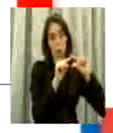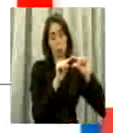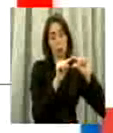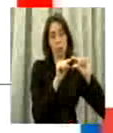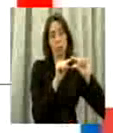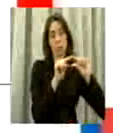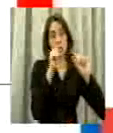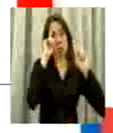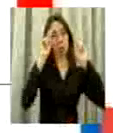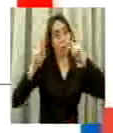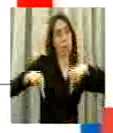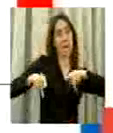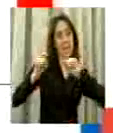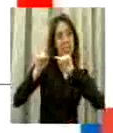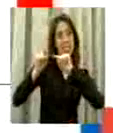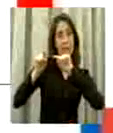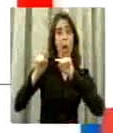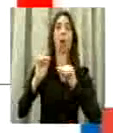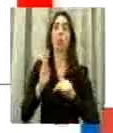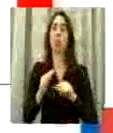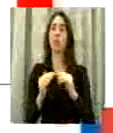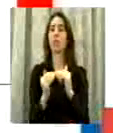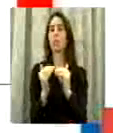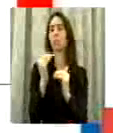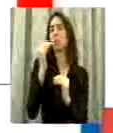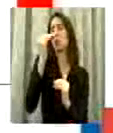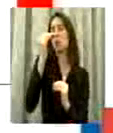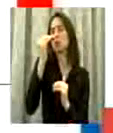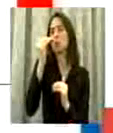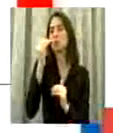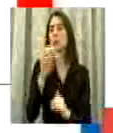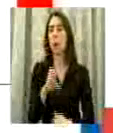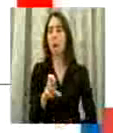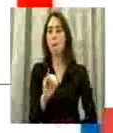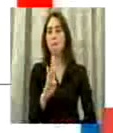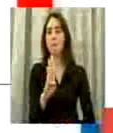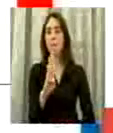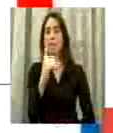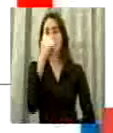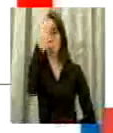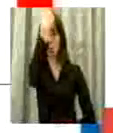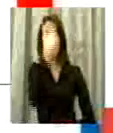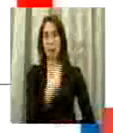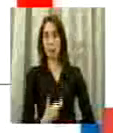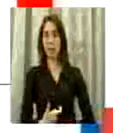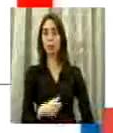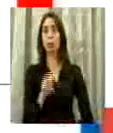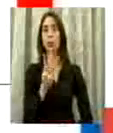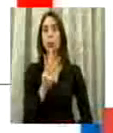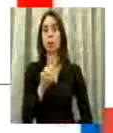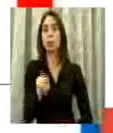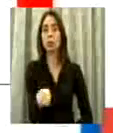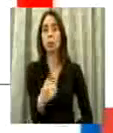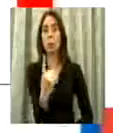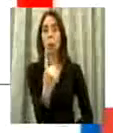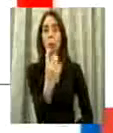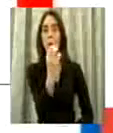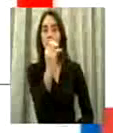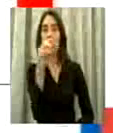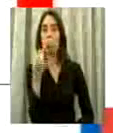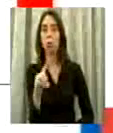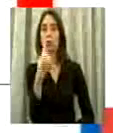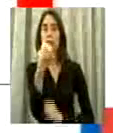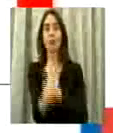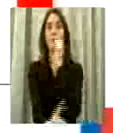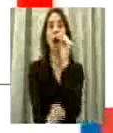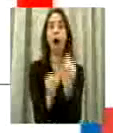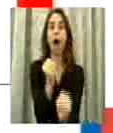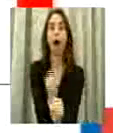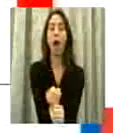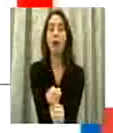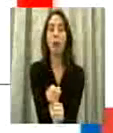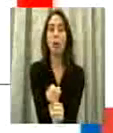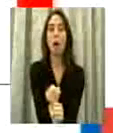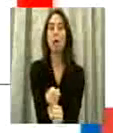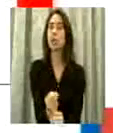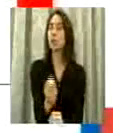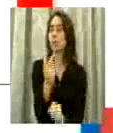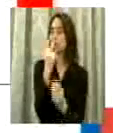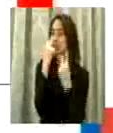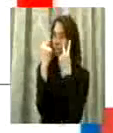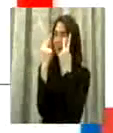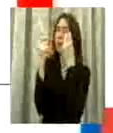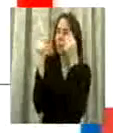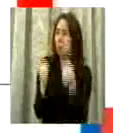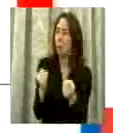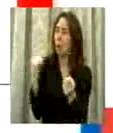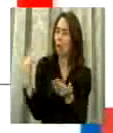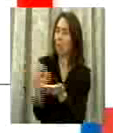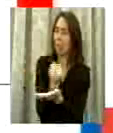si esa es nuestra meta, deberíamos crecer, el PIB per cápita debería crecer al 3,1% anual para llegar. Entonces se ve